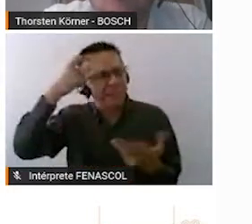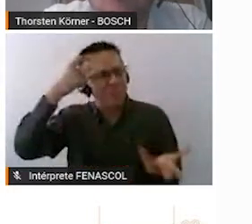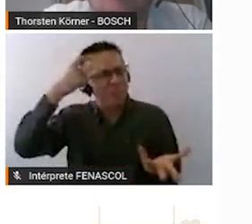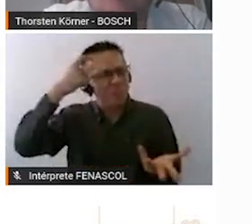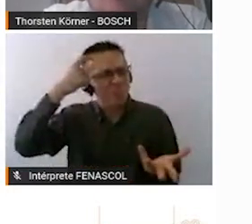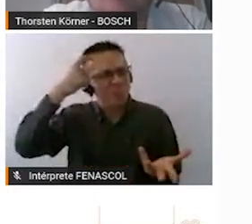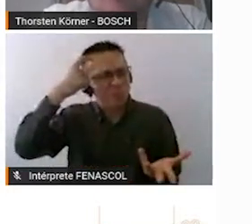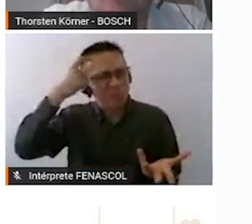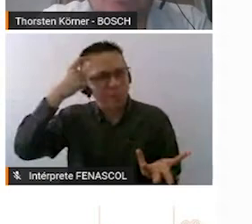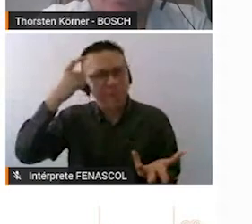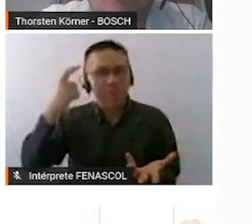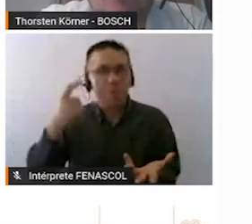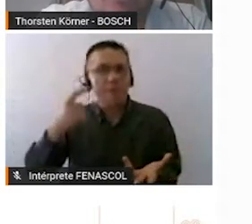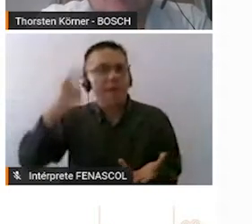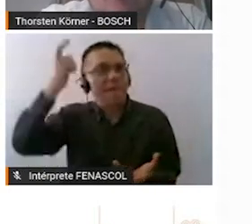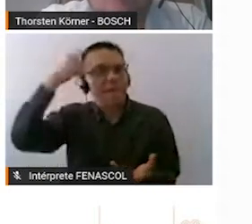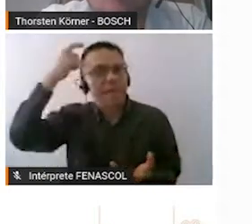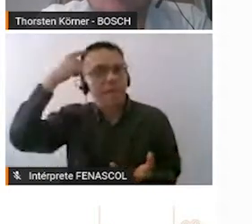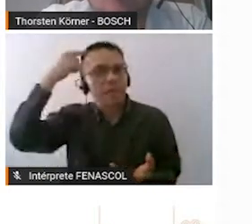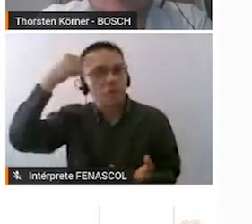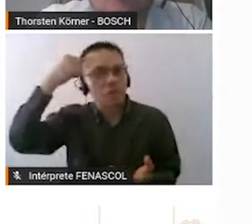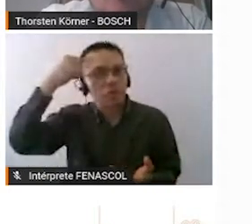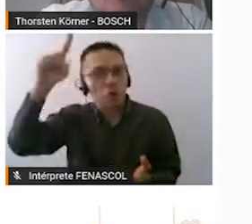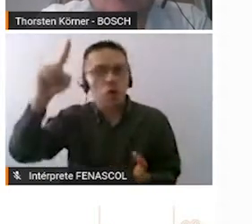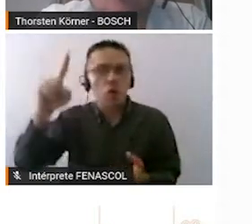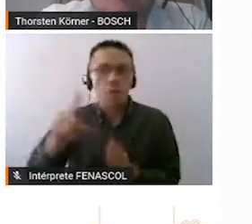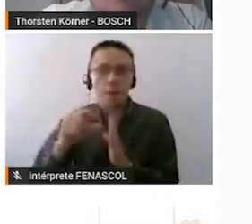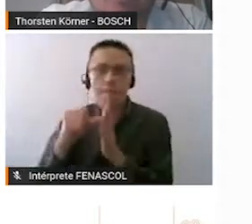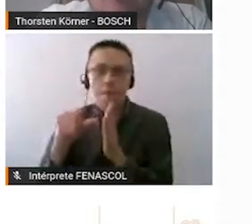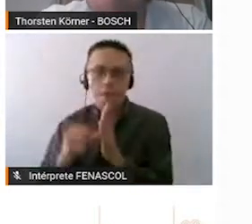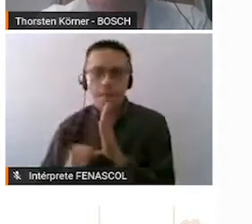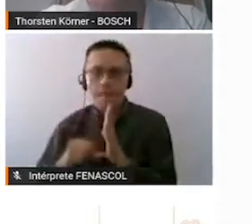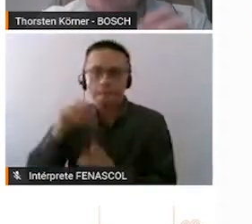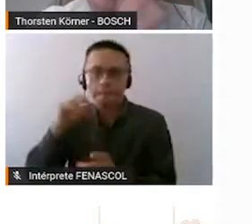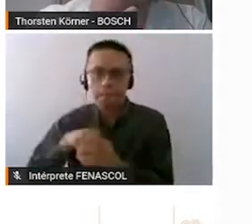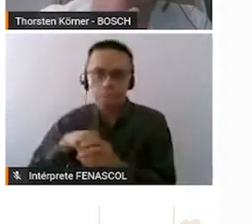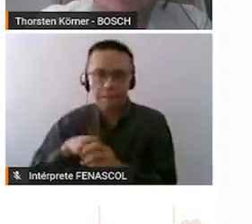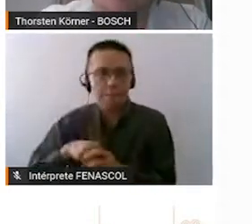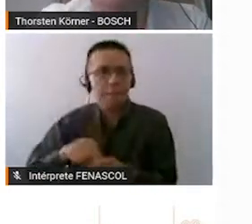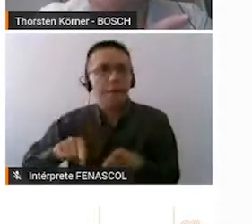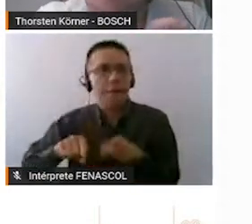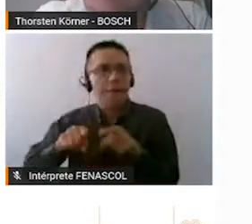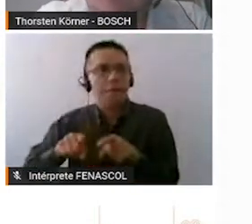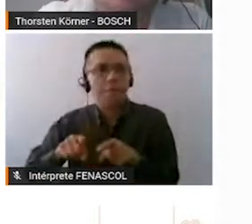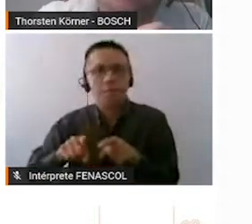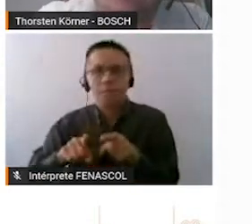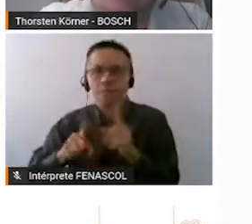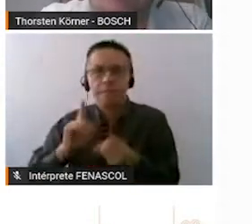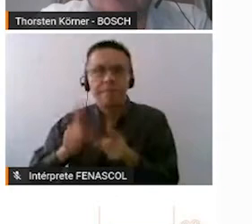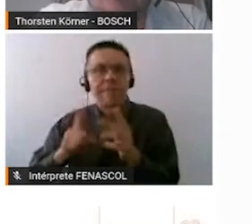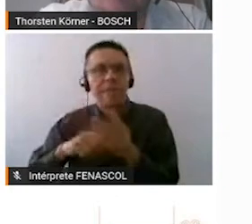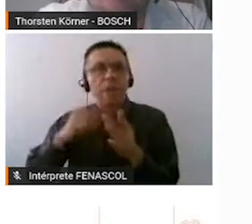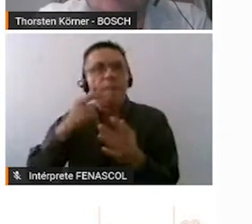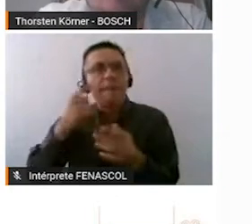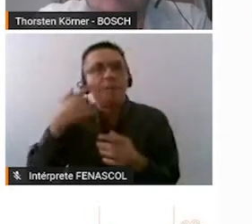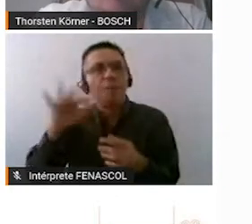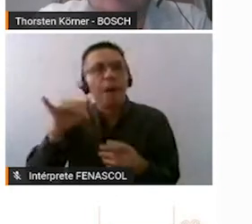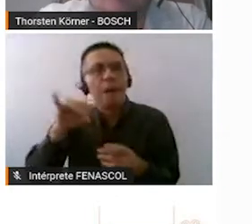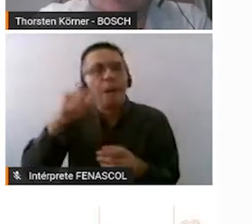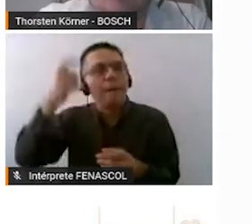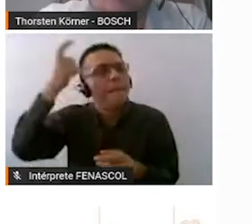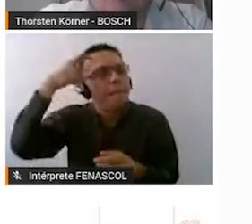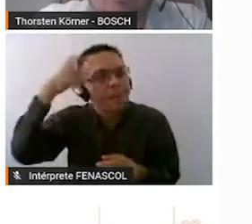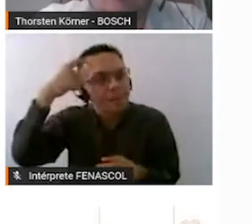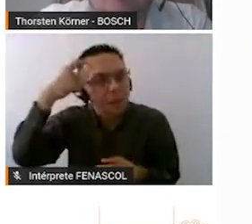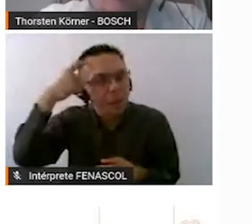con inteligencia artificial, tengan la potestad también de, entre comillas, pensar y decidir de